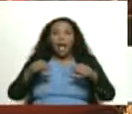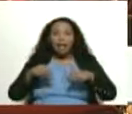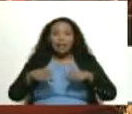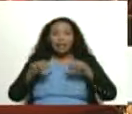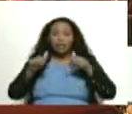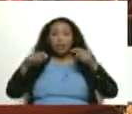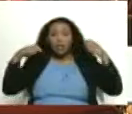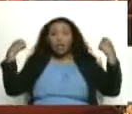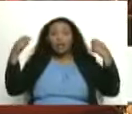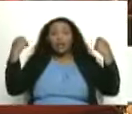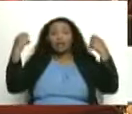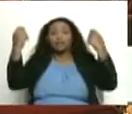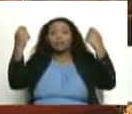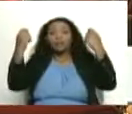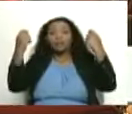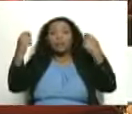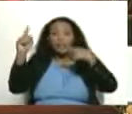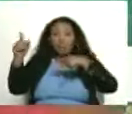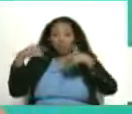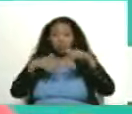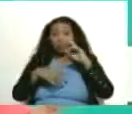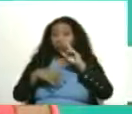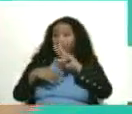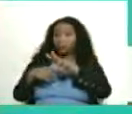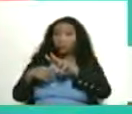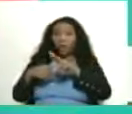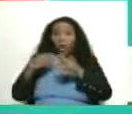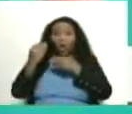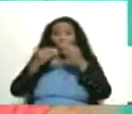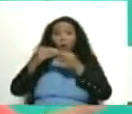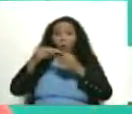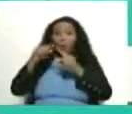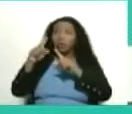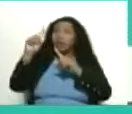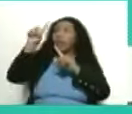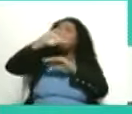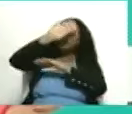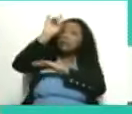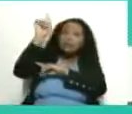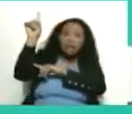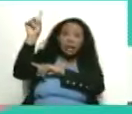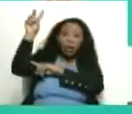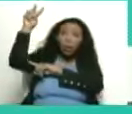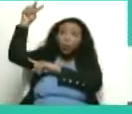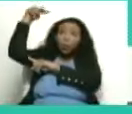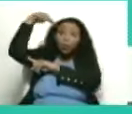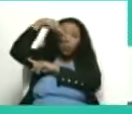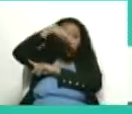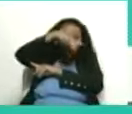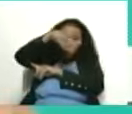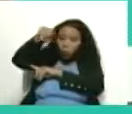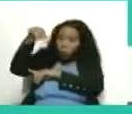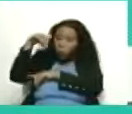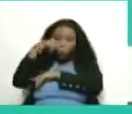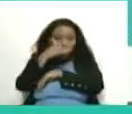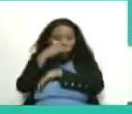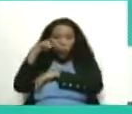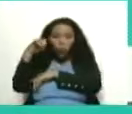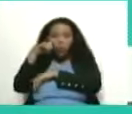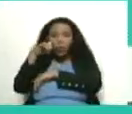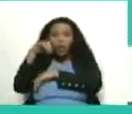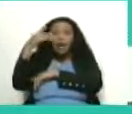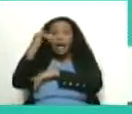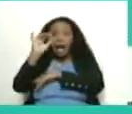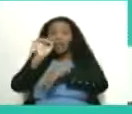campaña en esas hermosas marchas donde veíamos tomas aéreas de calles repletas de venezolanos que han manifestado que están